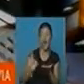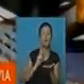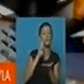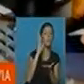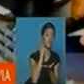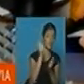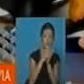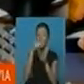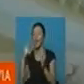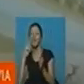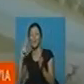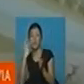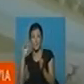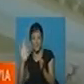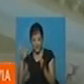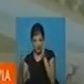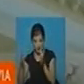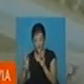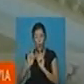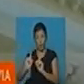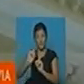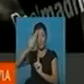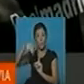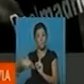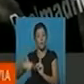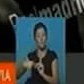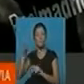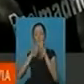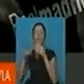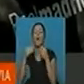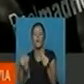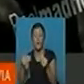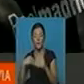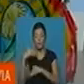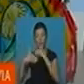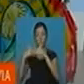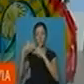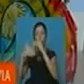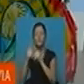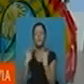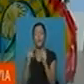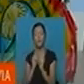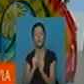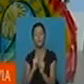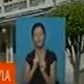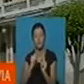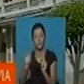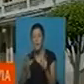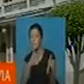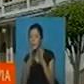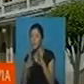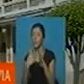2016-2020. Con este lanzamiento, el gobierno prevé que el crecimiento pueda mantenerse en promedio en alrededor